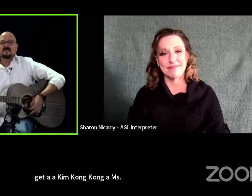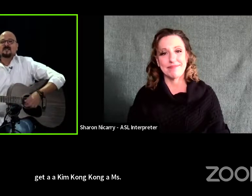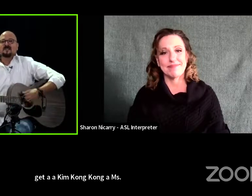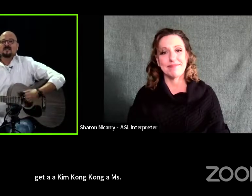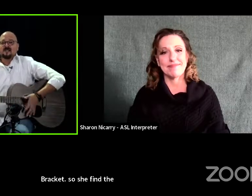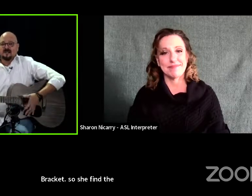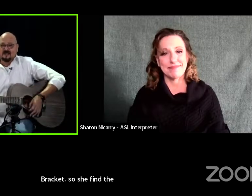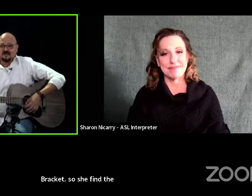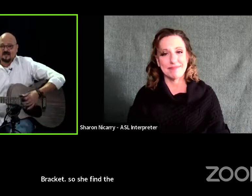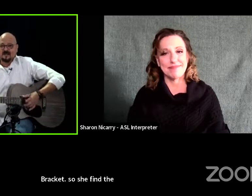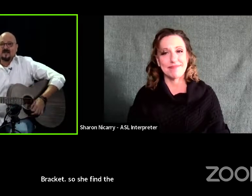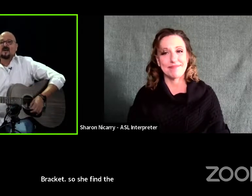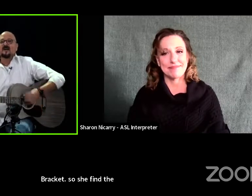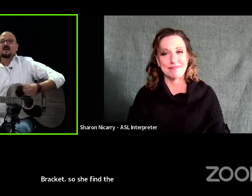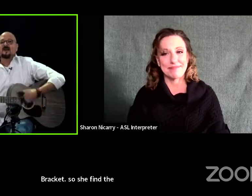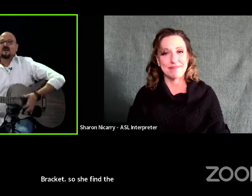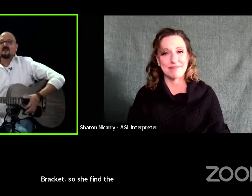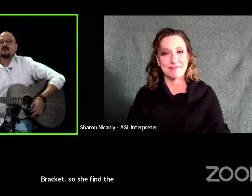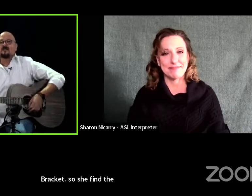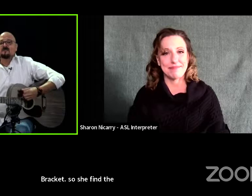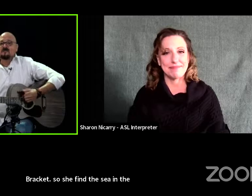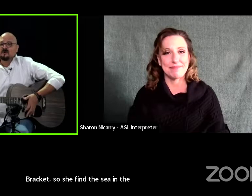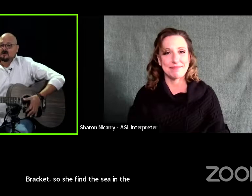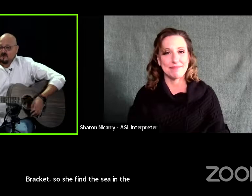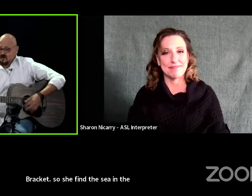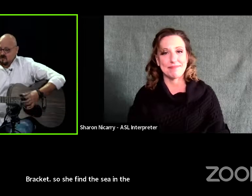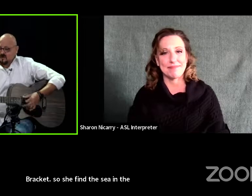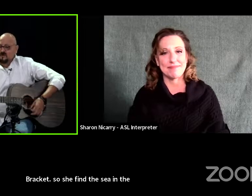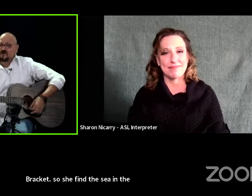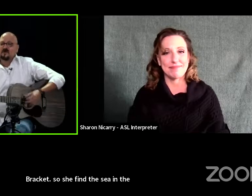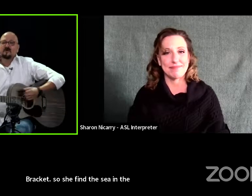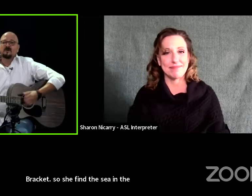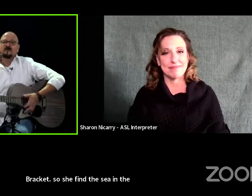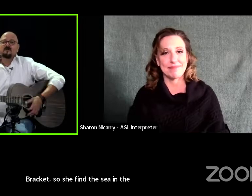fantasías, quien me quiere como